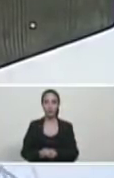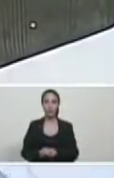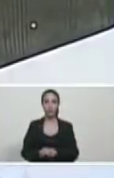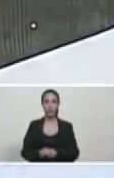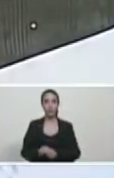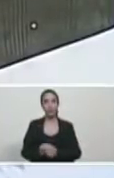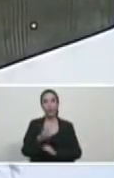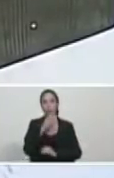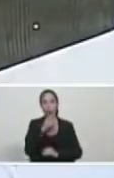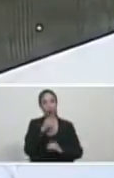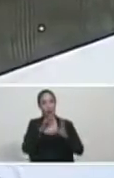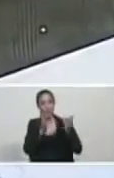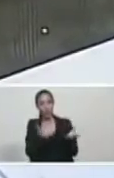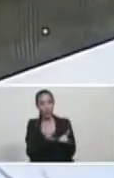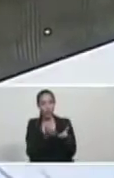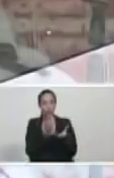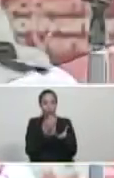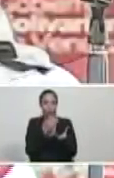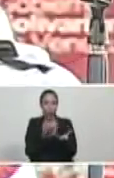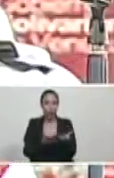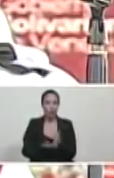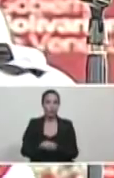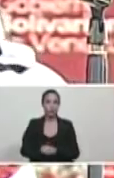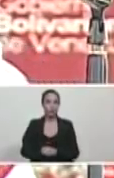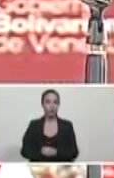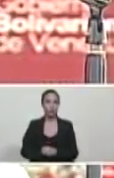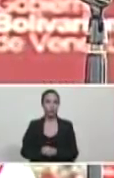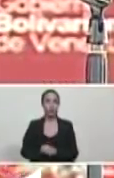los balones, pero nosotros tenemos ya una alianza con una